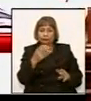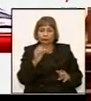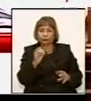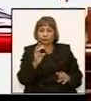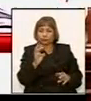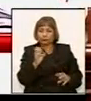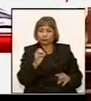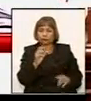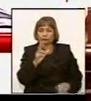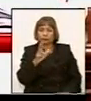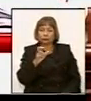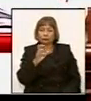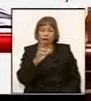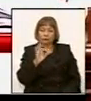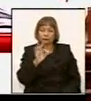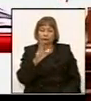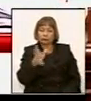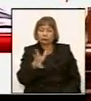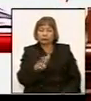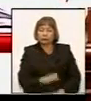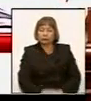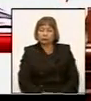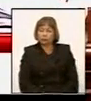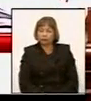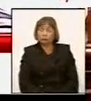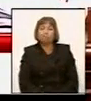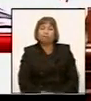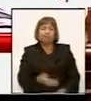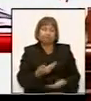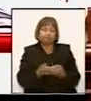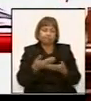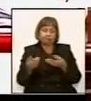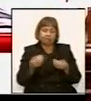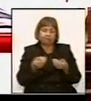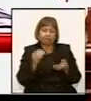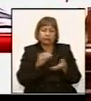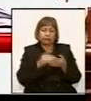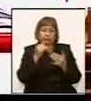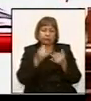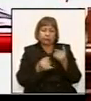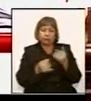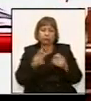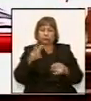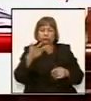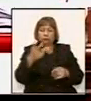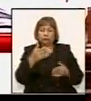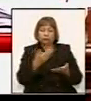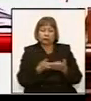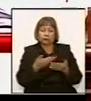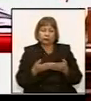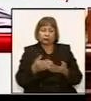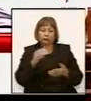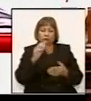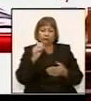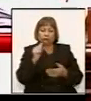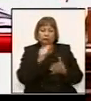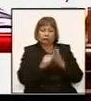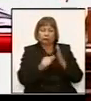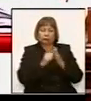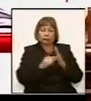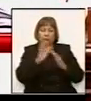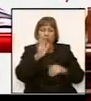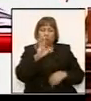3.663 y 393. Disposiciones complementarias finales. Tercera, modificación del artículo 58 del